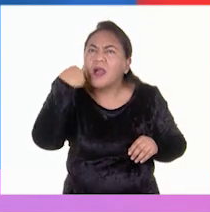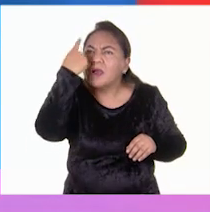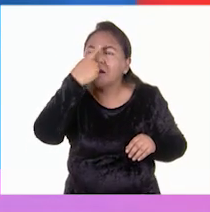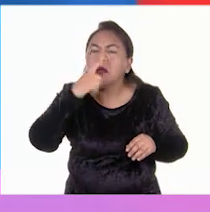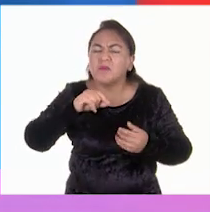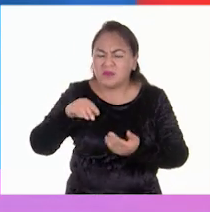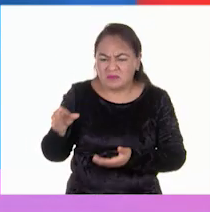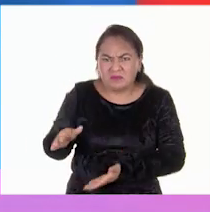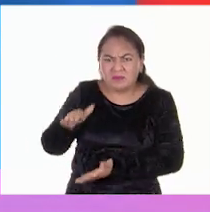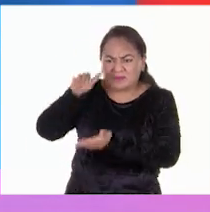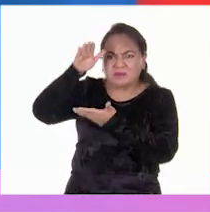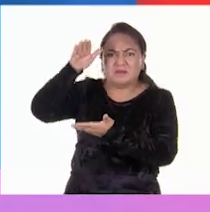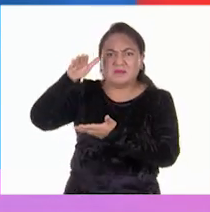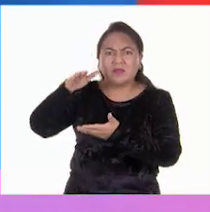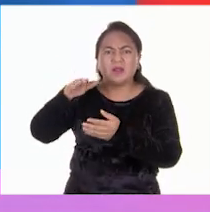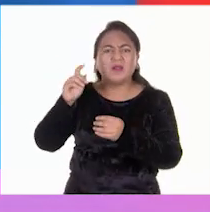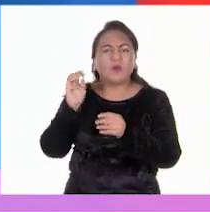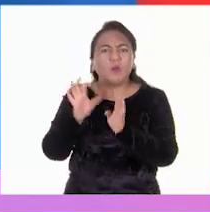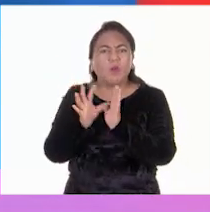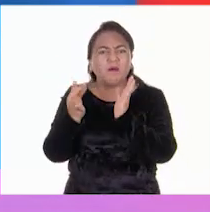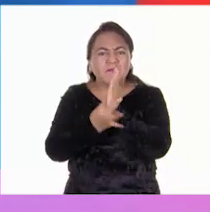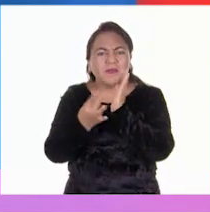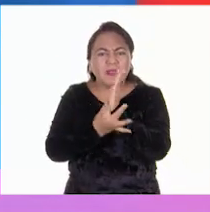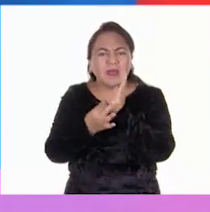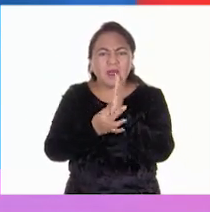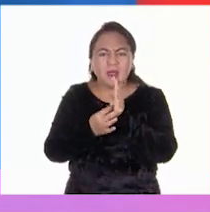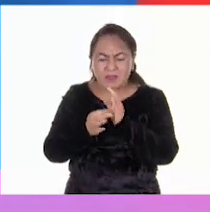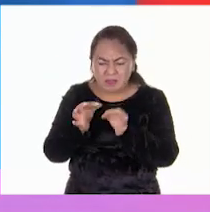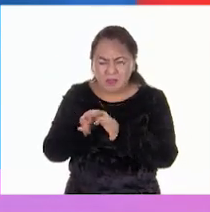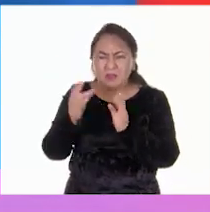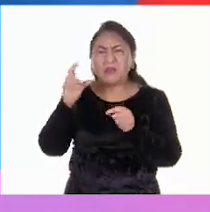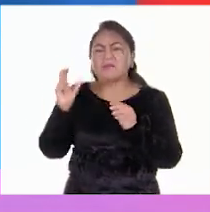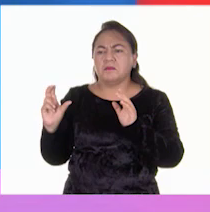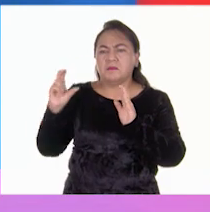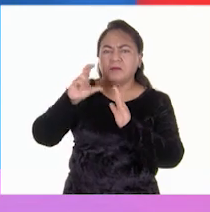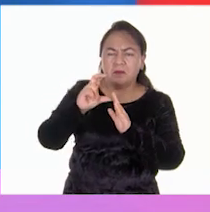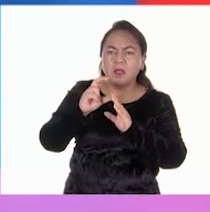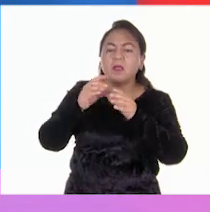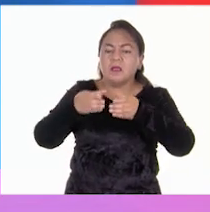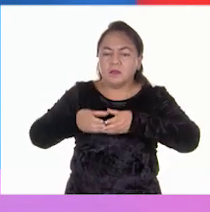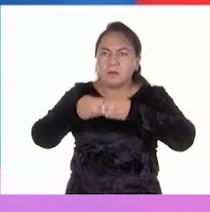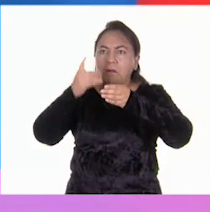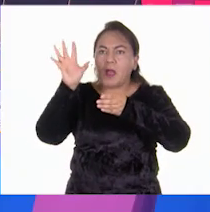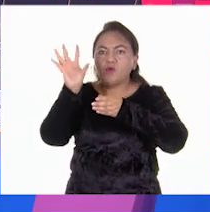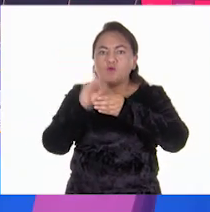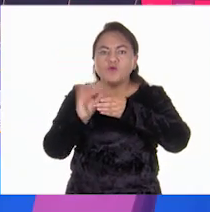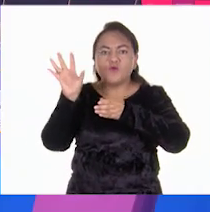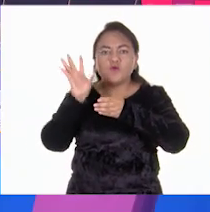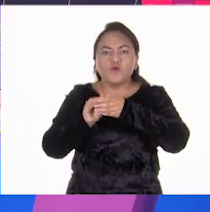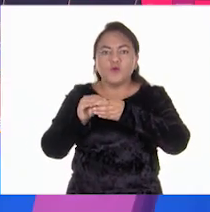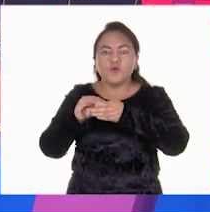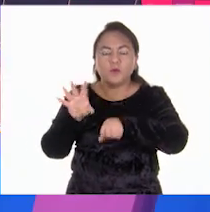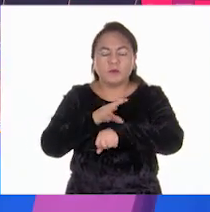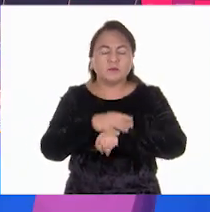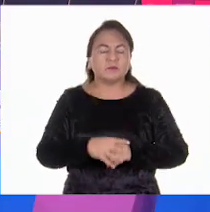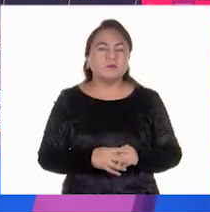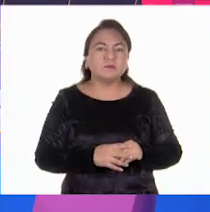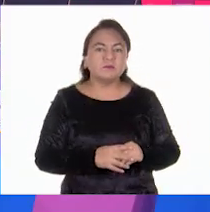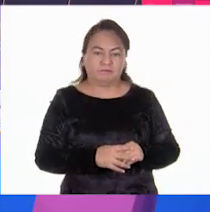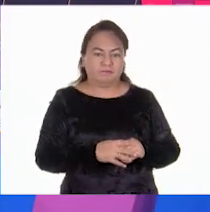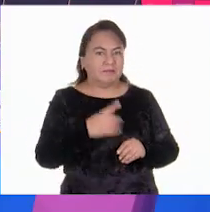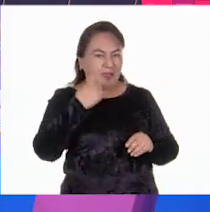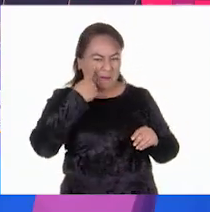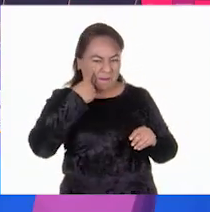una estructura de metal con una batería incrustada y el concentrador. ¡Miren nada más